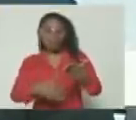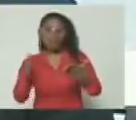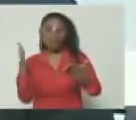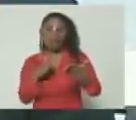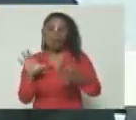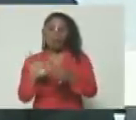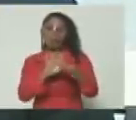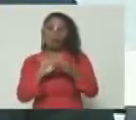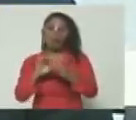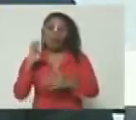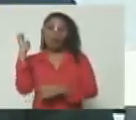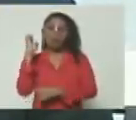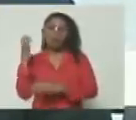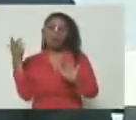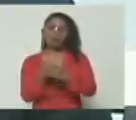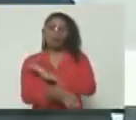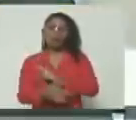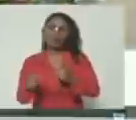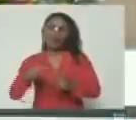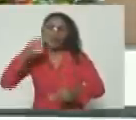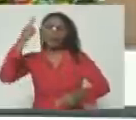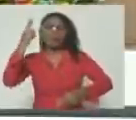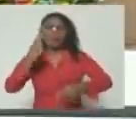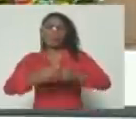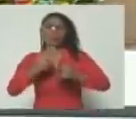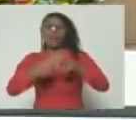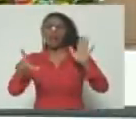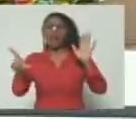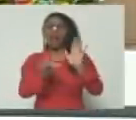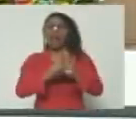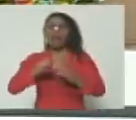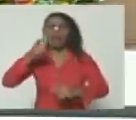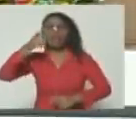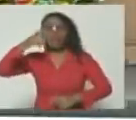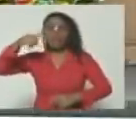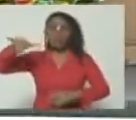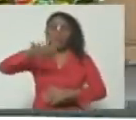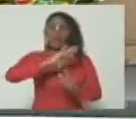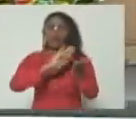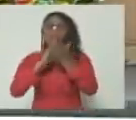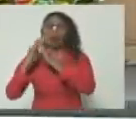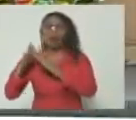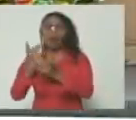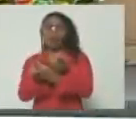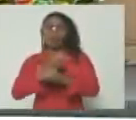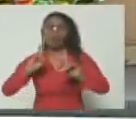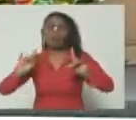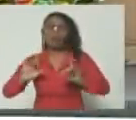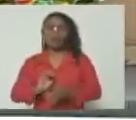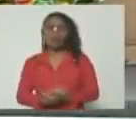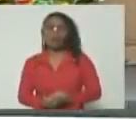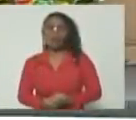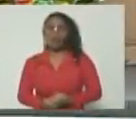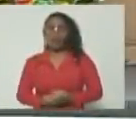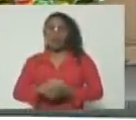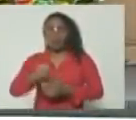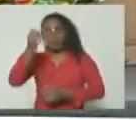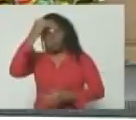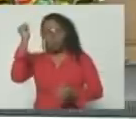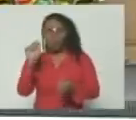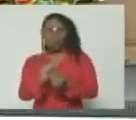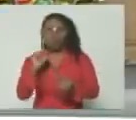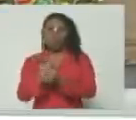Europea sobre el peligro de la ley de ciudades comunales para la democracia. Qué ignorancia tan grande de la